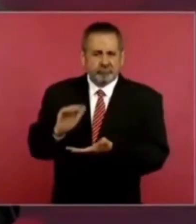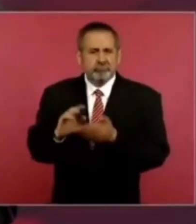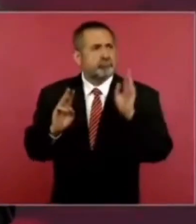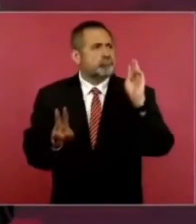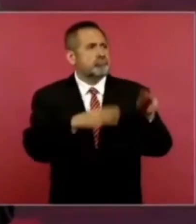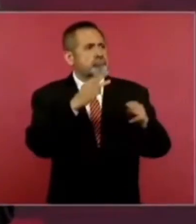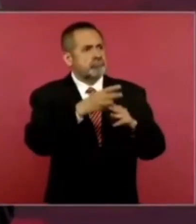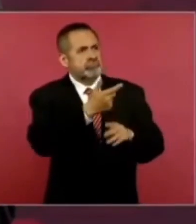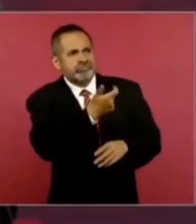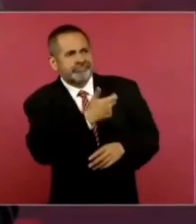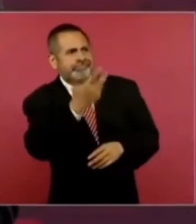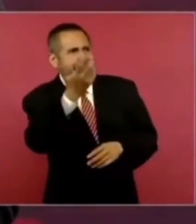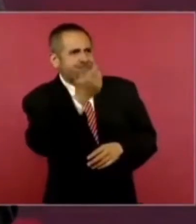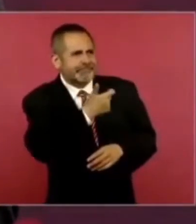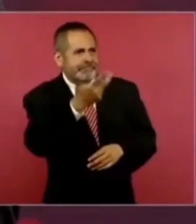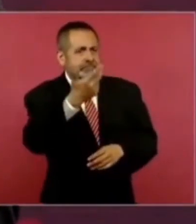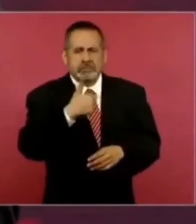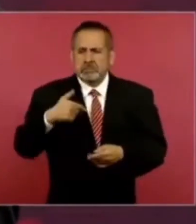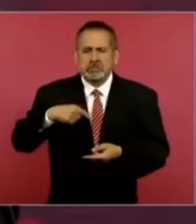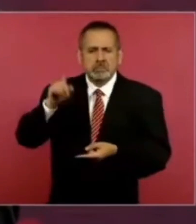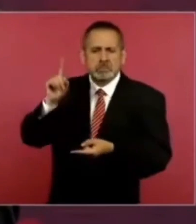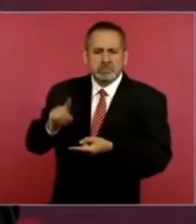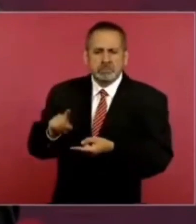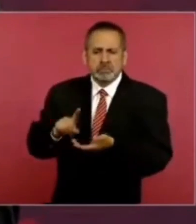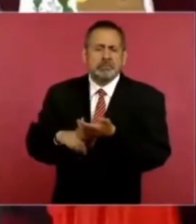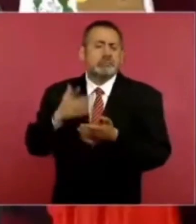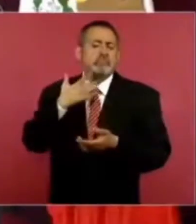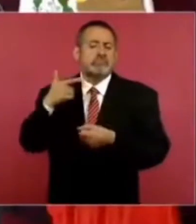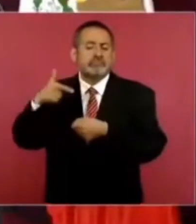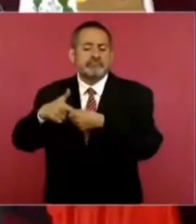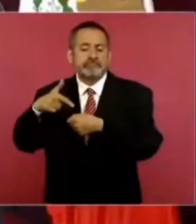mundo. Los precios de las gasolinas.